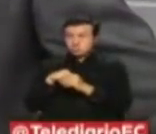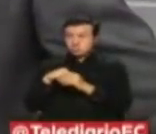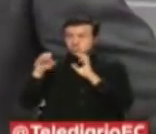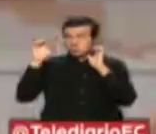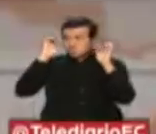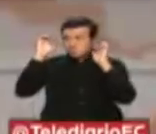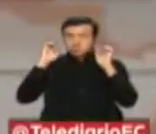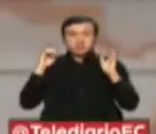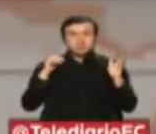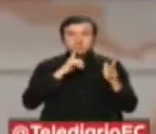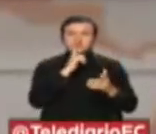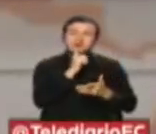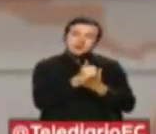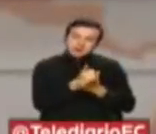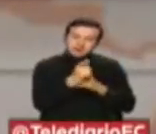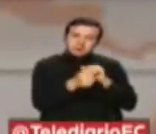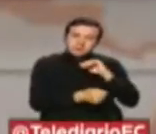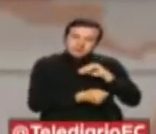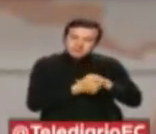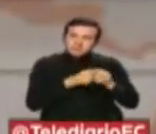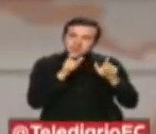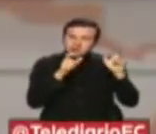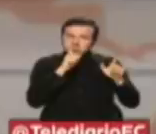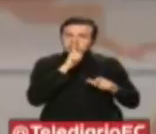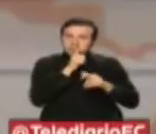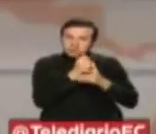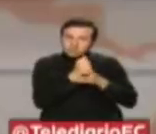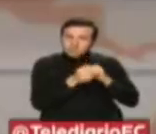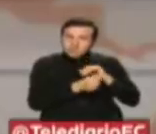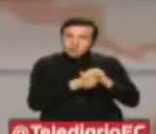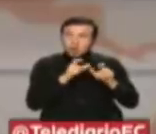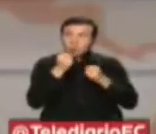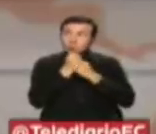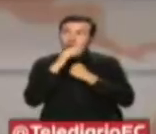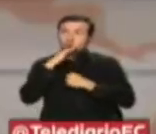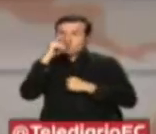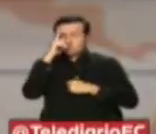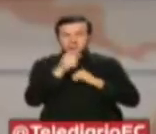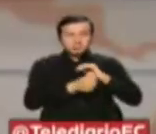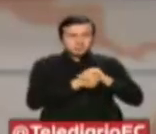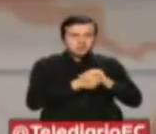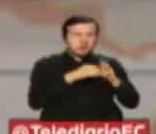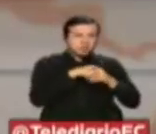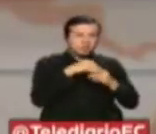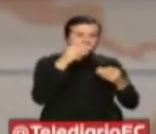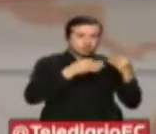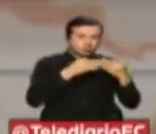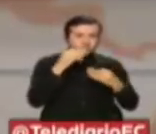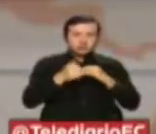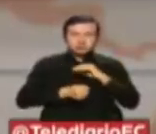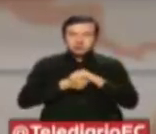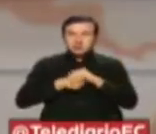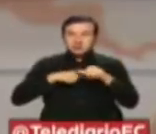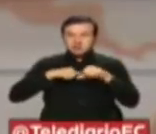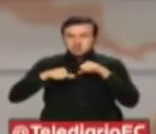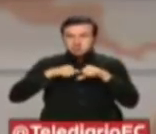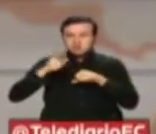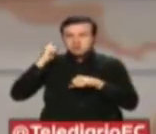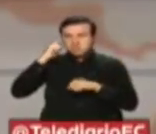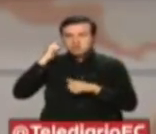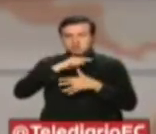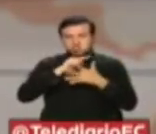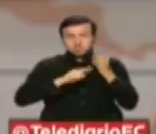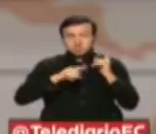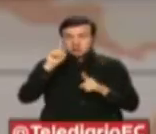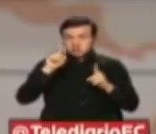estrategia de evadir lobos insertados todavía en la administración de la justicia en la administración de gobierno en varias funciones